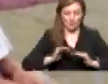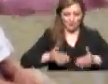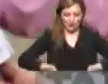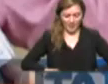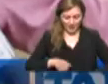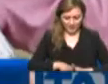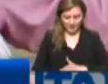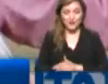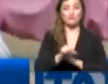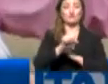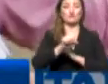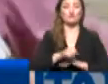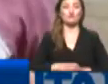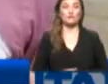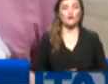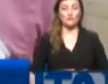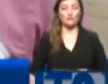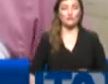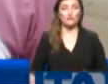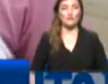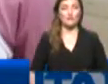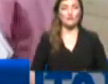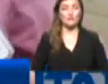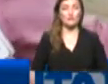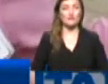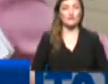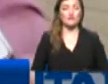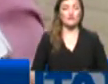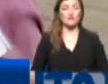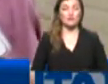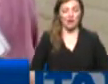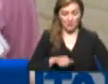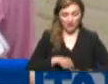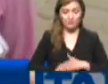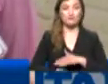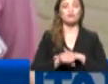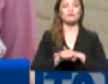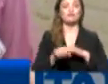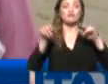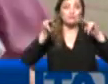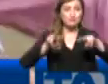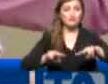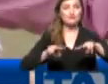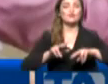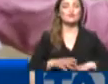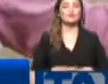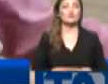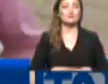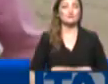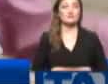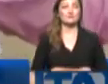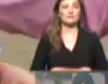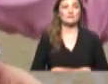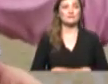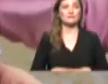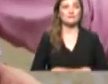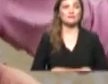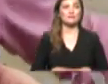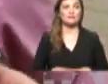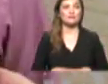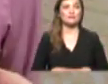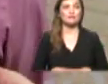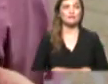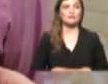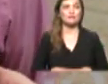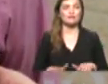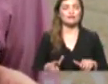a nacer las ballenas, pero no solamente es que vienen a nacer las ballenas, sino que también se hace la ballena. Esto aquí es un